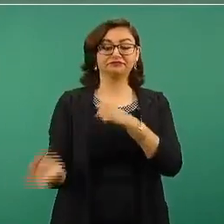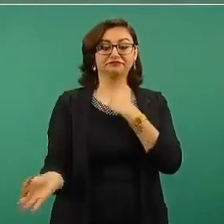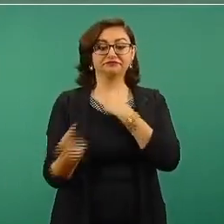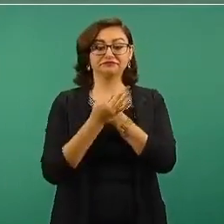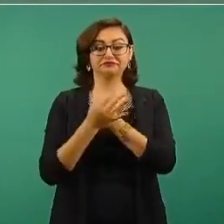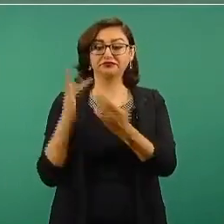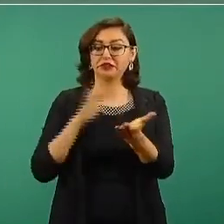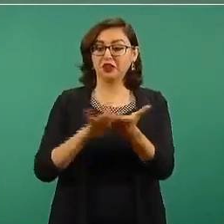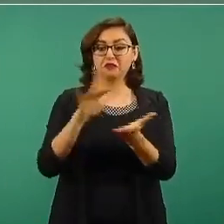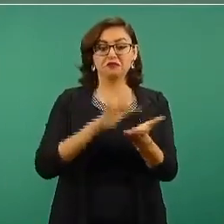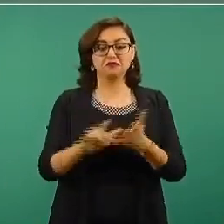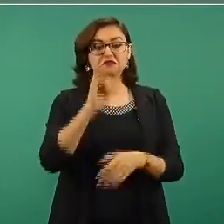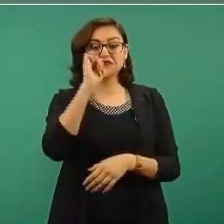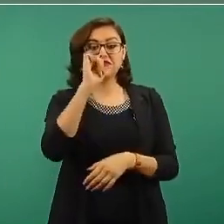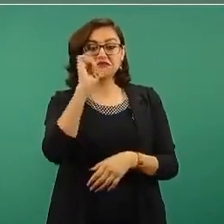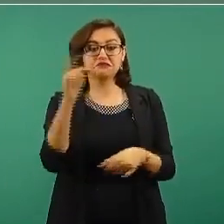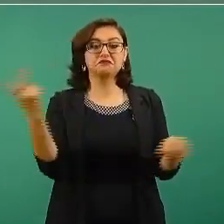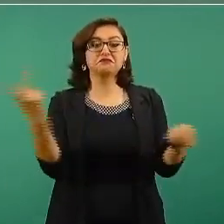títere,